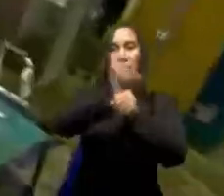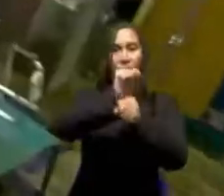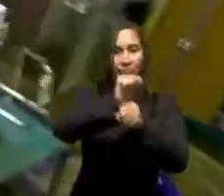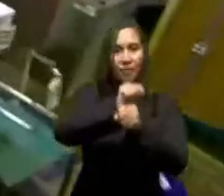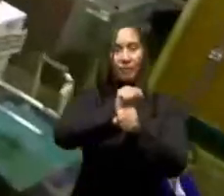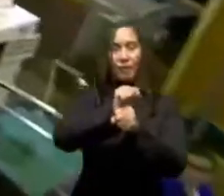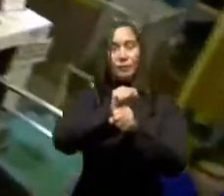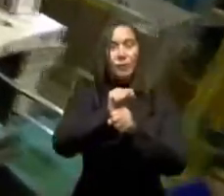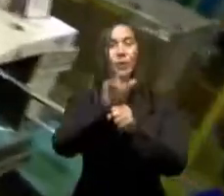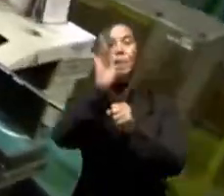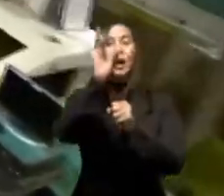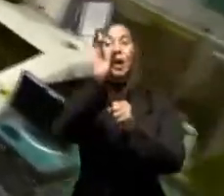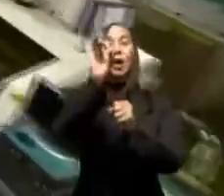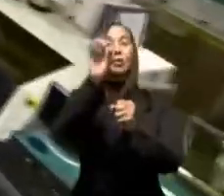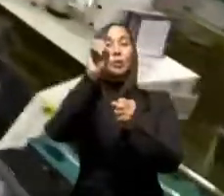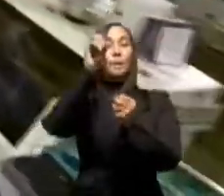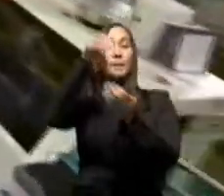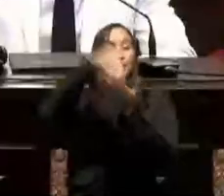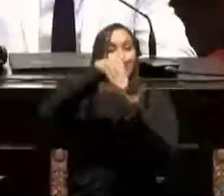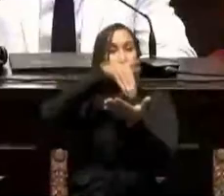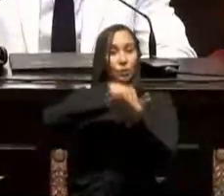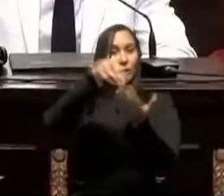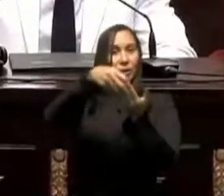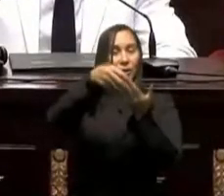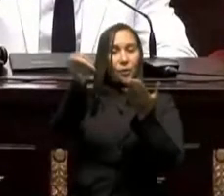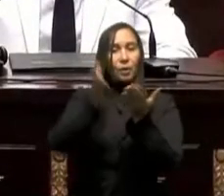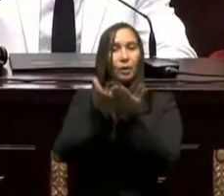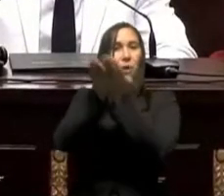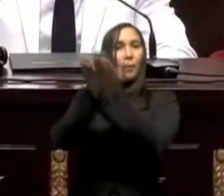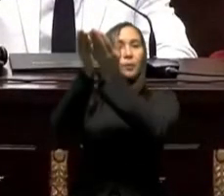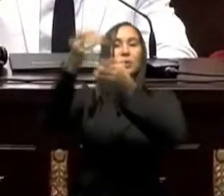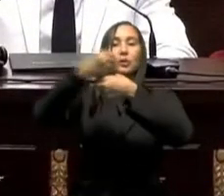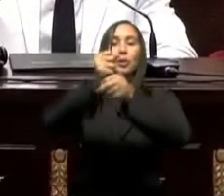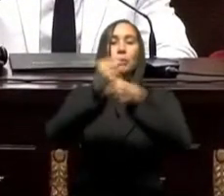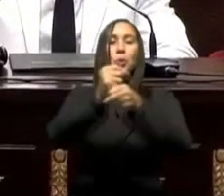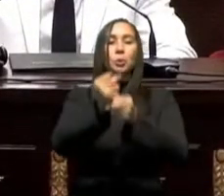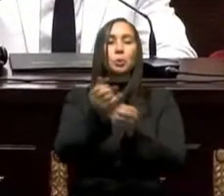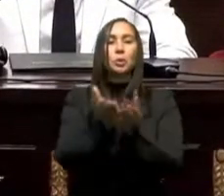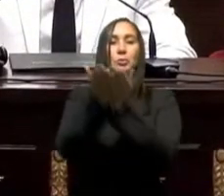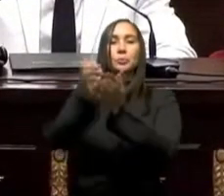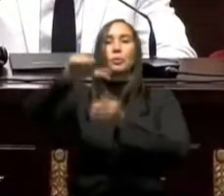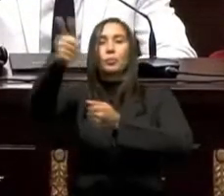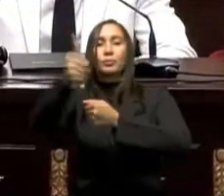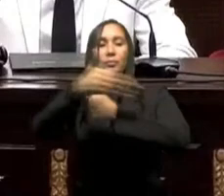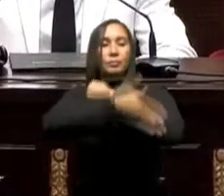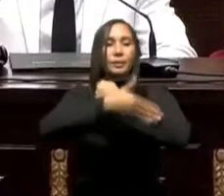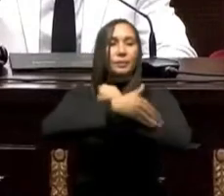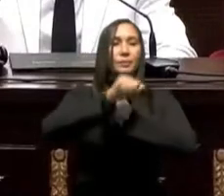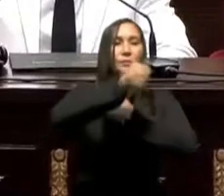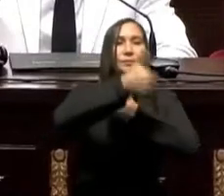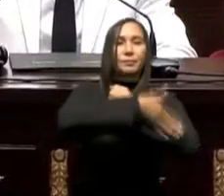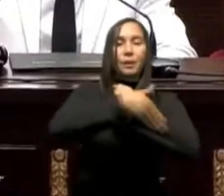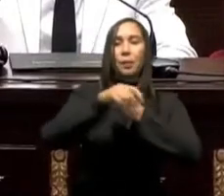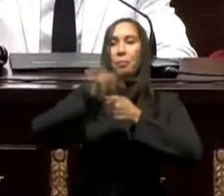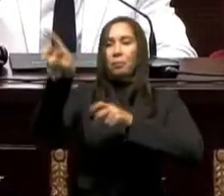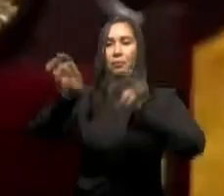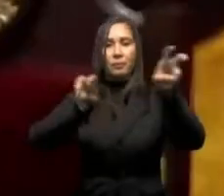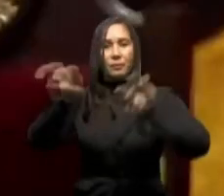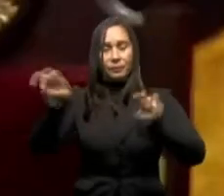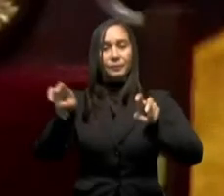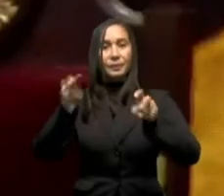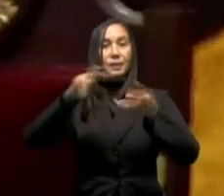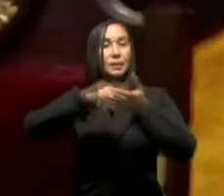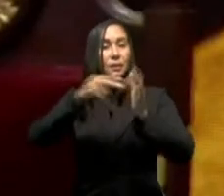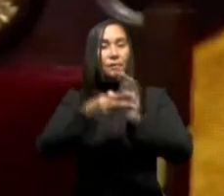8.000 millones de dólares en exportaciones en el año 2023. Esto supone un